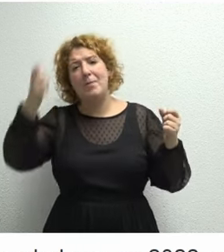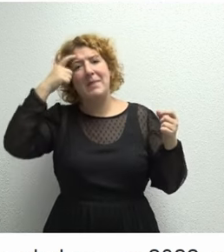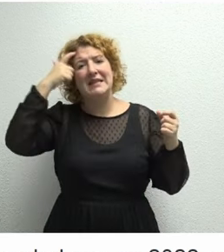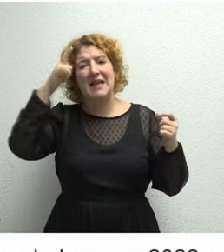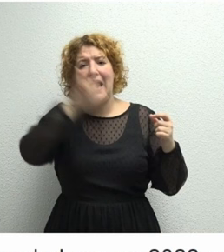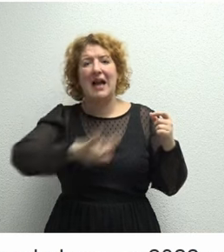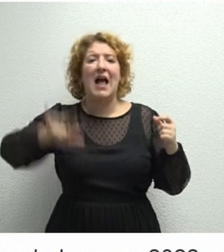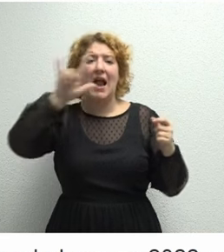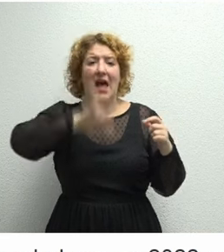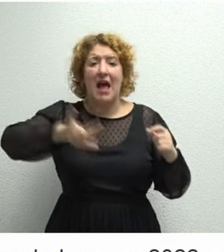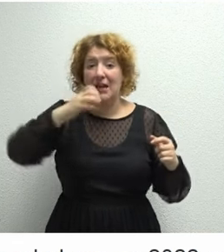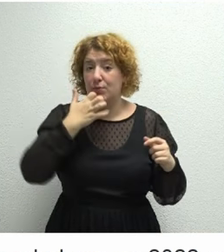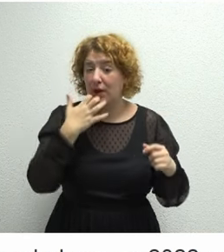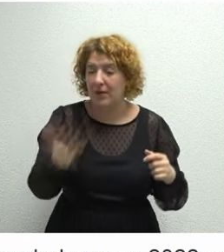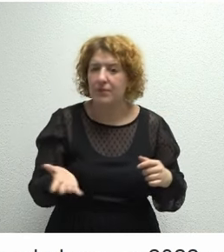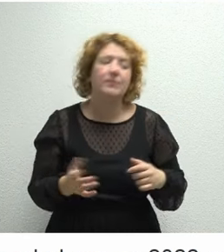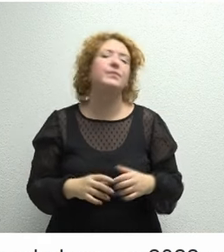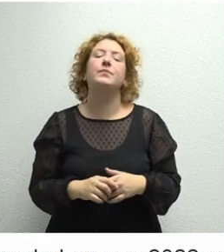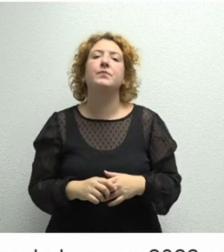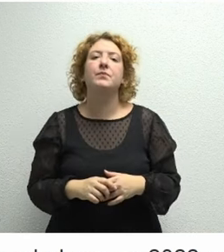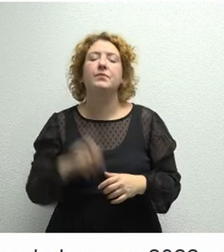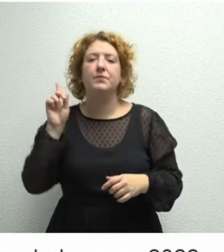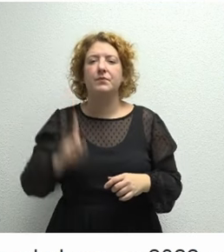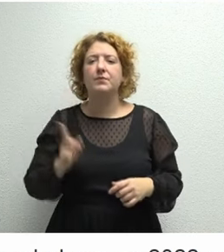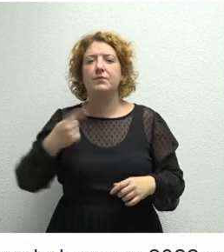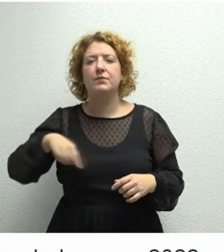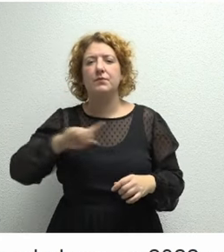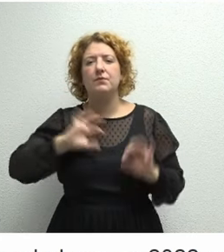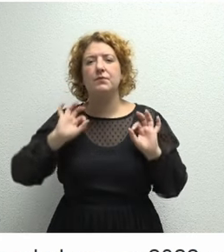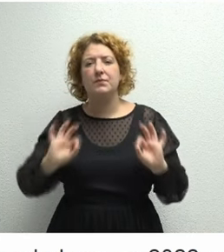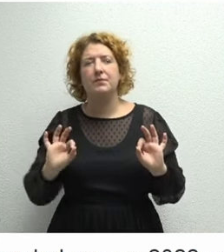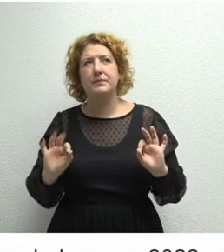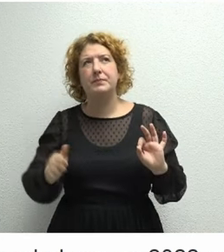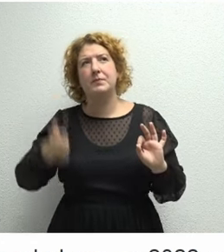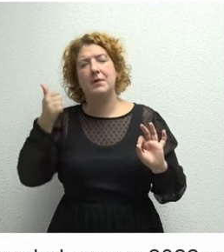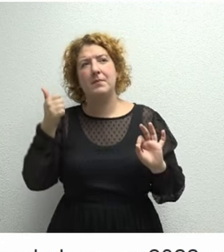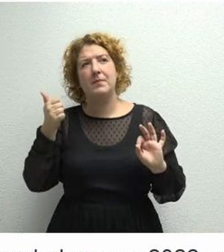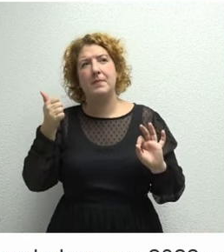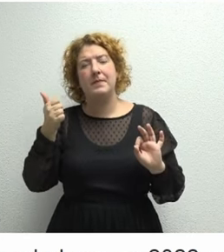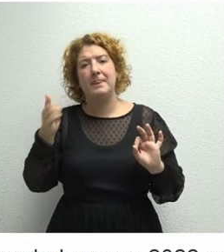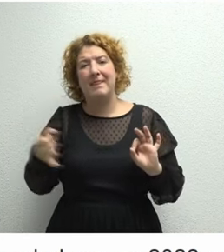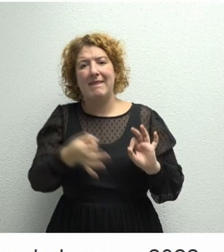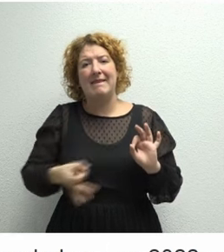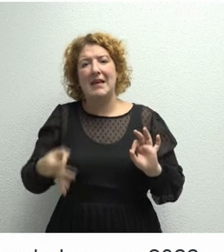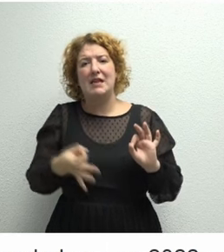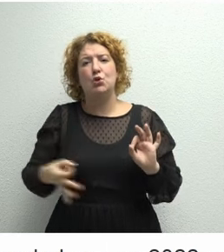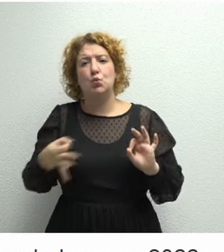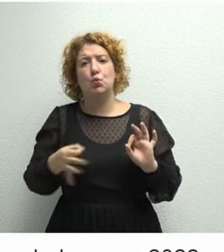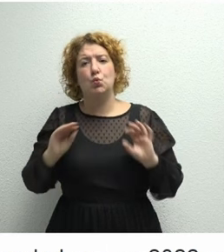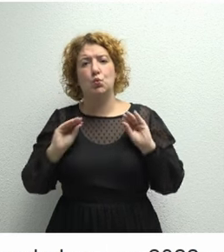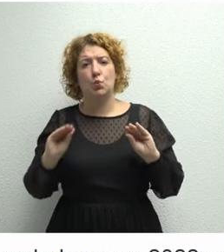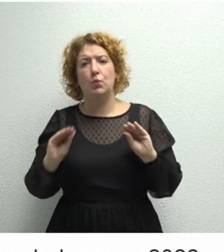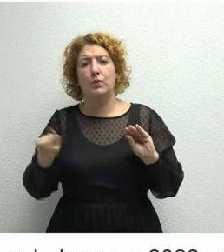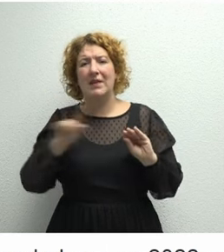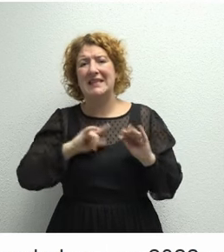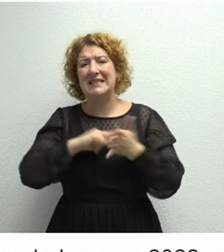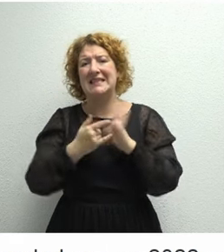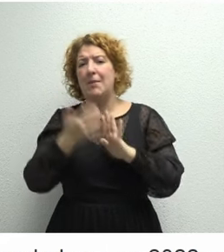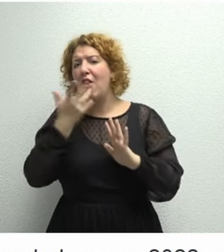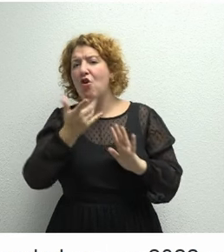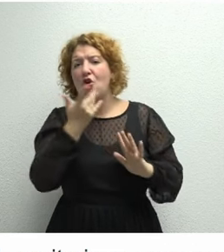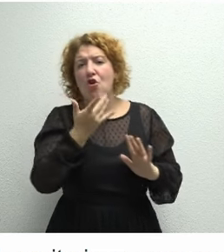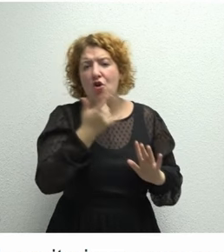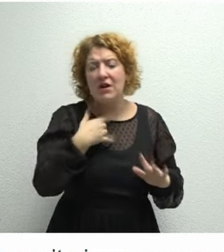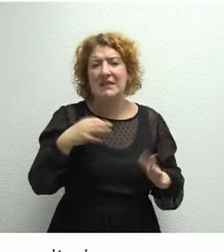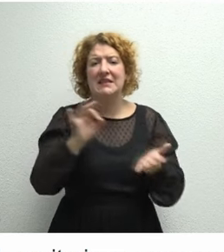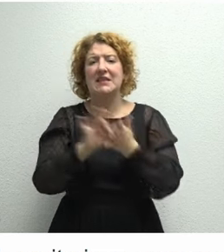no del gobierno de Canarias pero también empezamos a trabajar como más a nivel de insular a conocer los distintos sistemas a conocer el